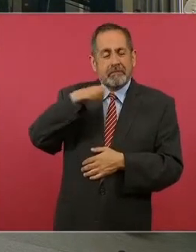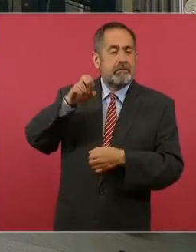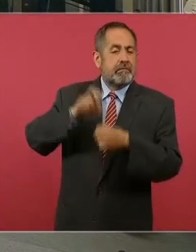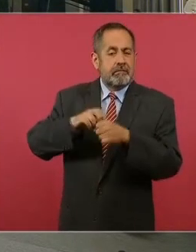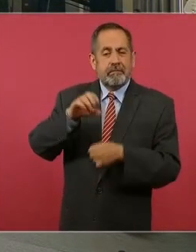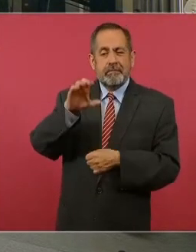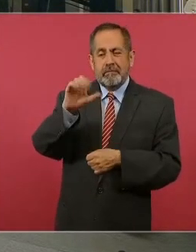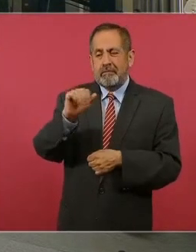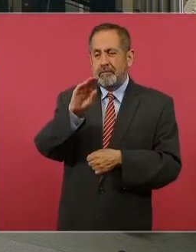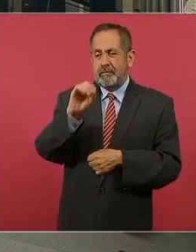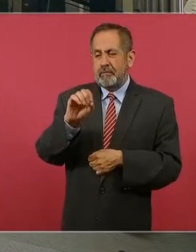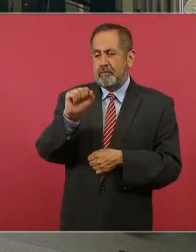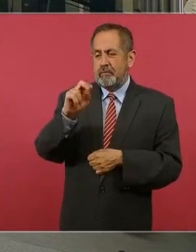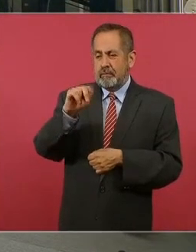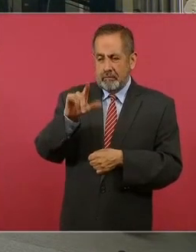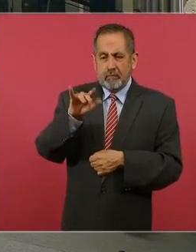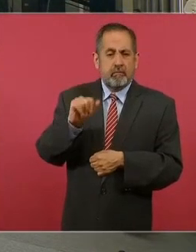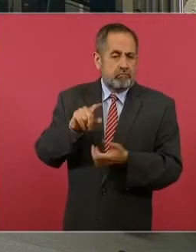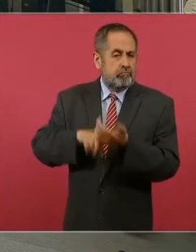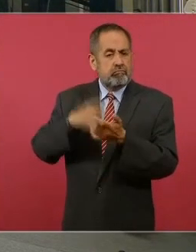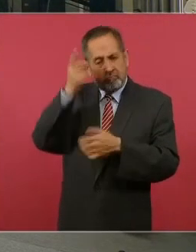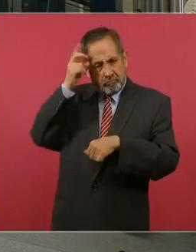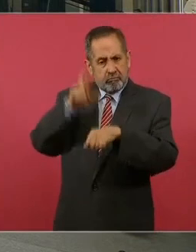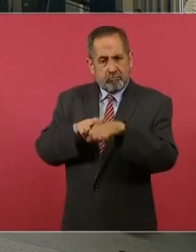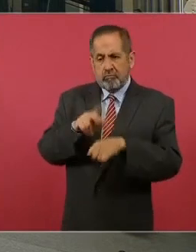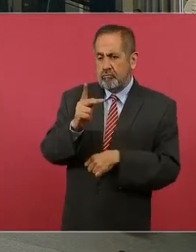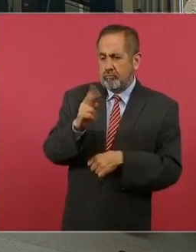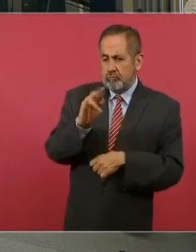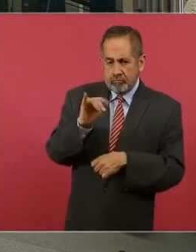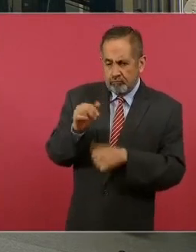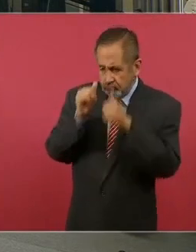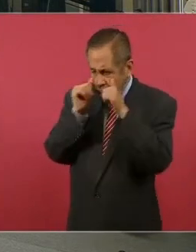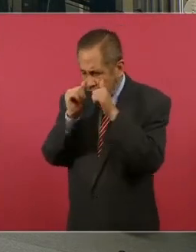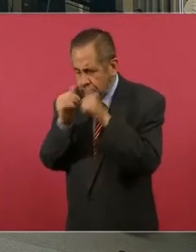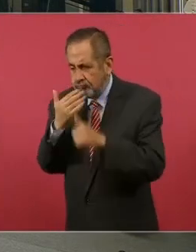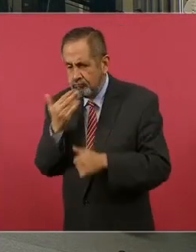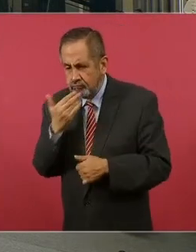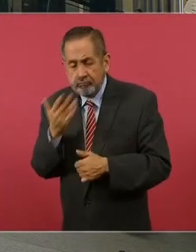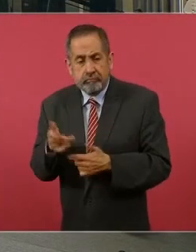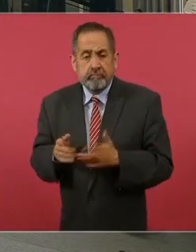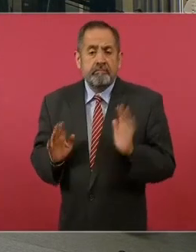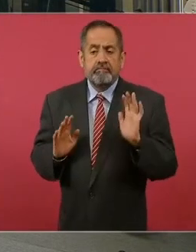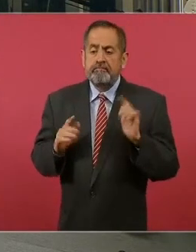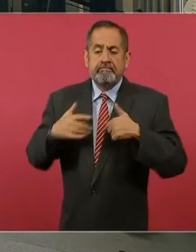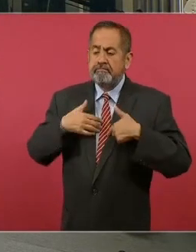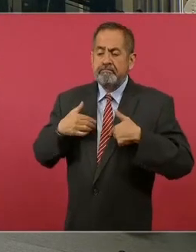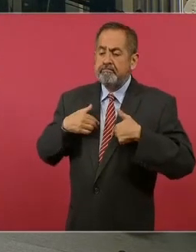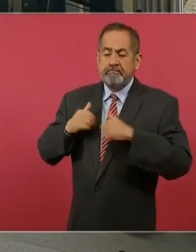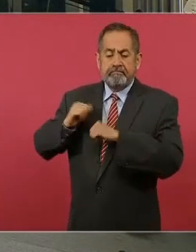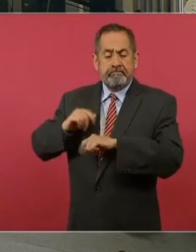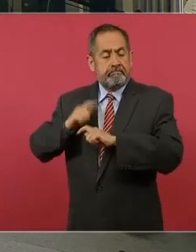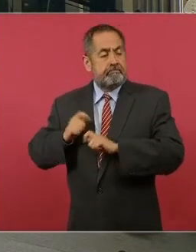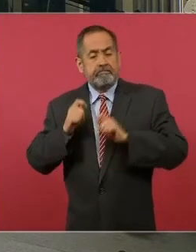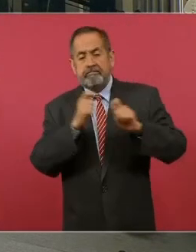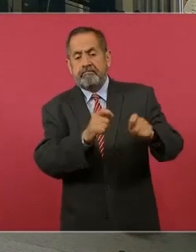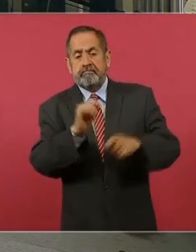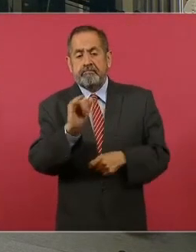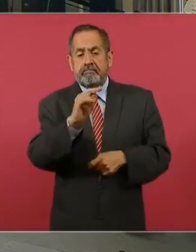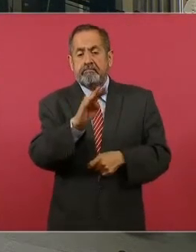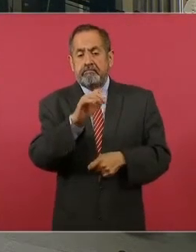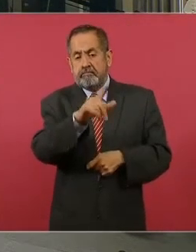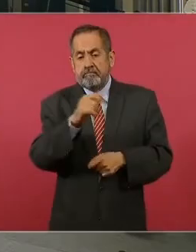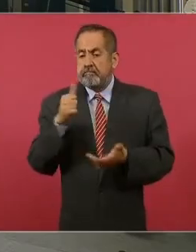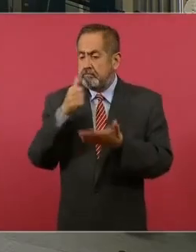pues fueron muy bien atendidos por el director Diego Prieto, pero nos comentó que pertenece al IMBAL, por lo que se